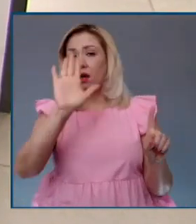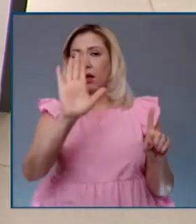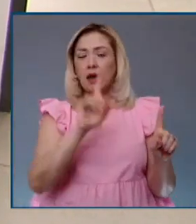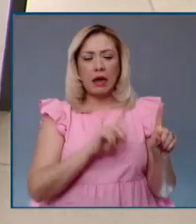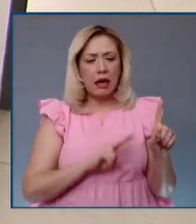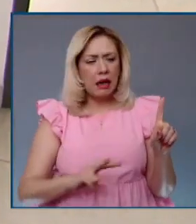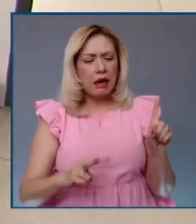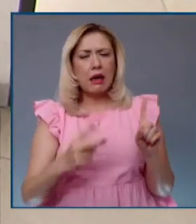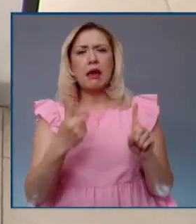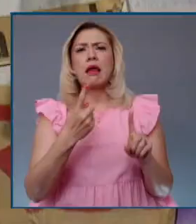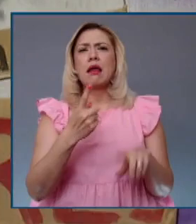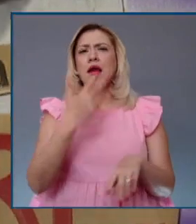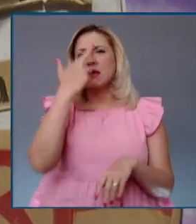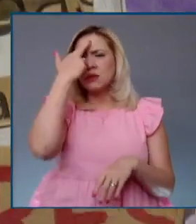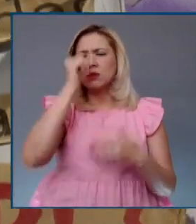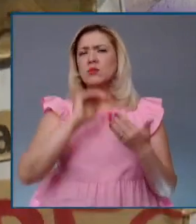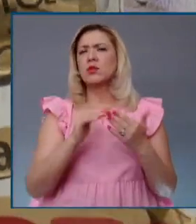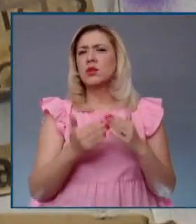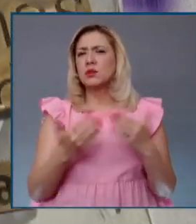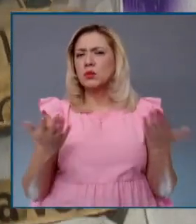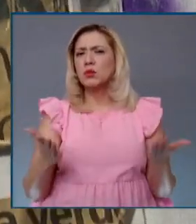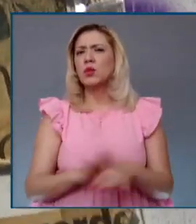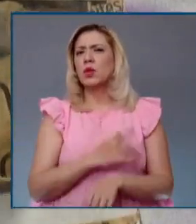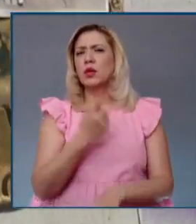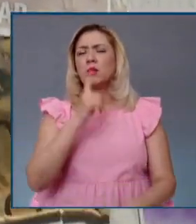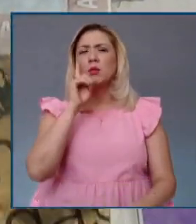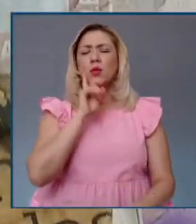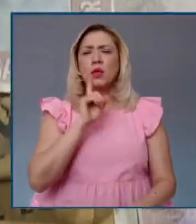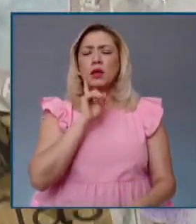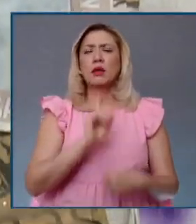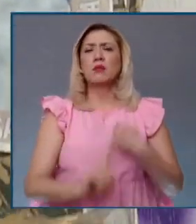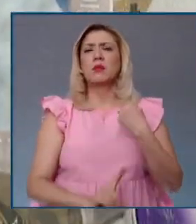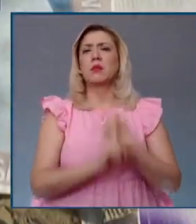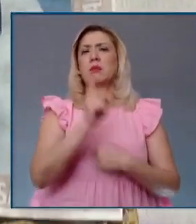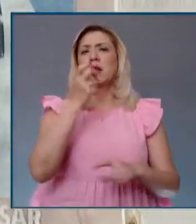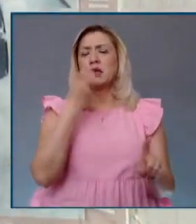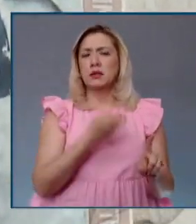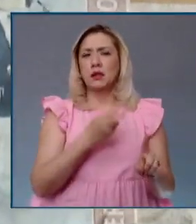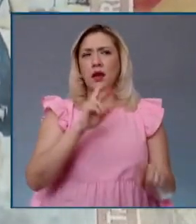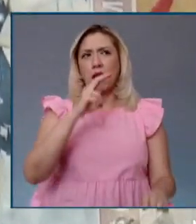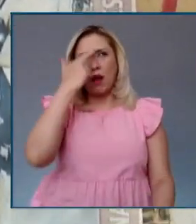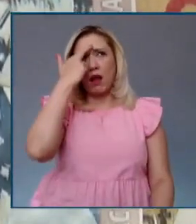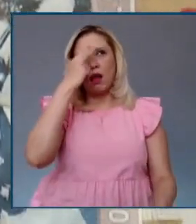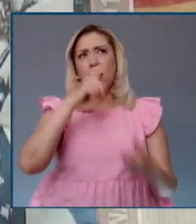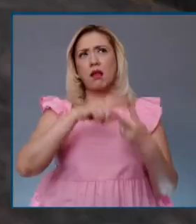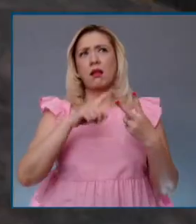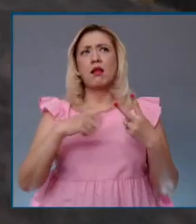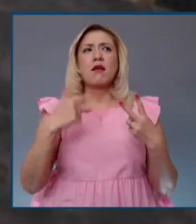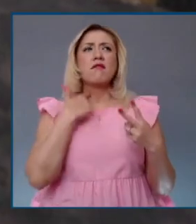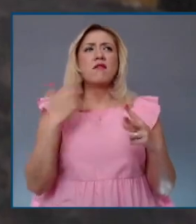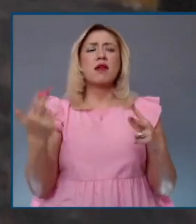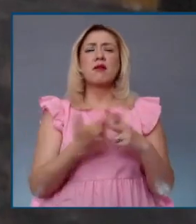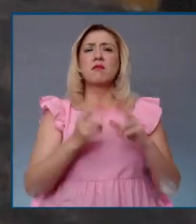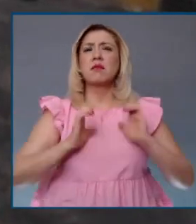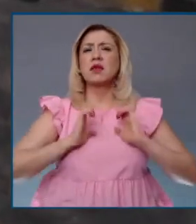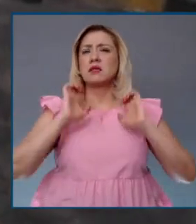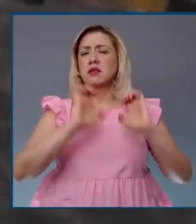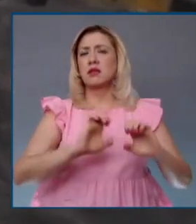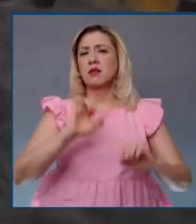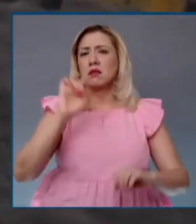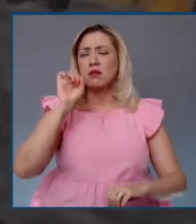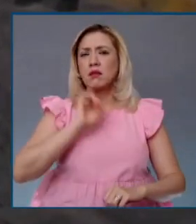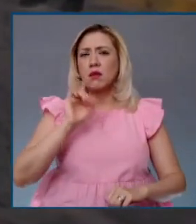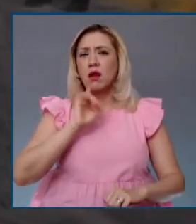que involucran a una mujer en un proceso penal. Recordó 2 casos de feminicidio atendidos por la Corte, que en principio fueron clasificados